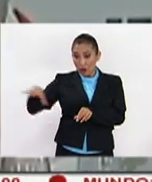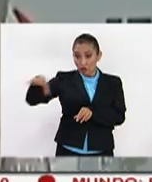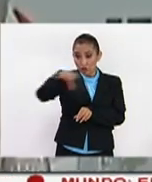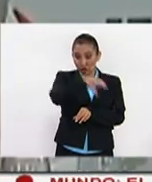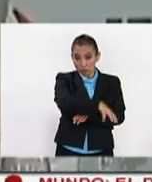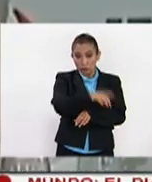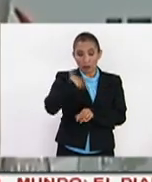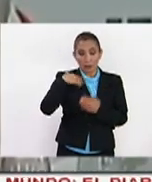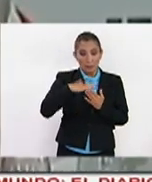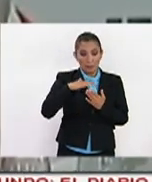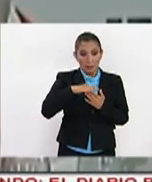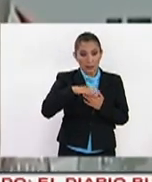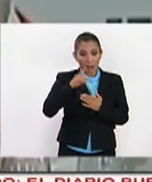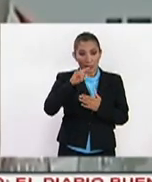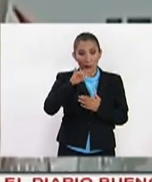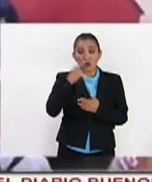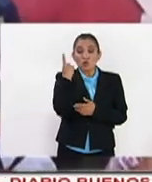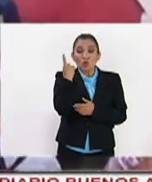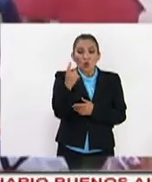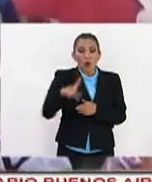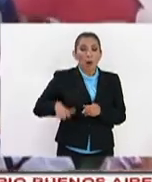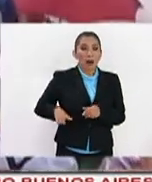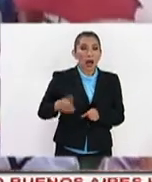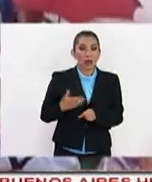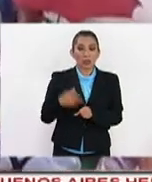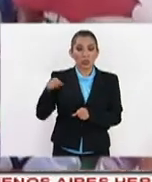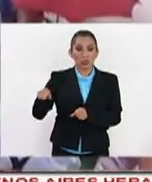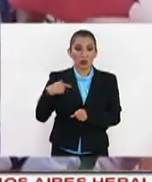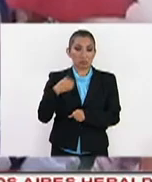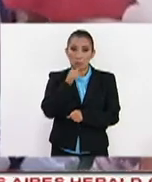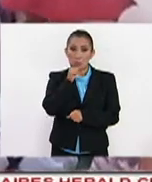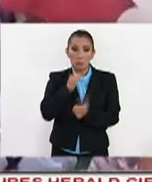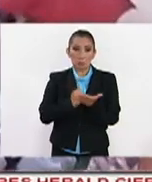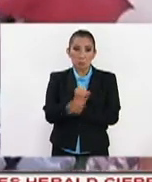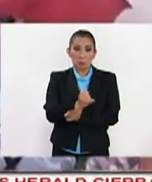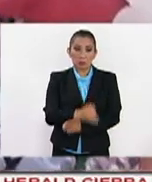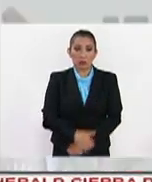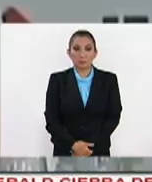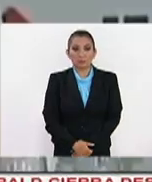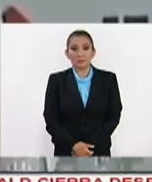Democrática y hay una gubernatura también que aún no se define.